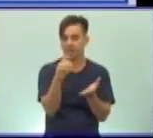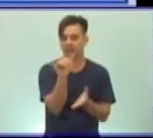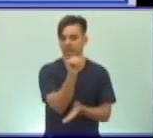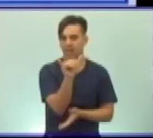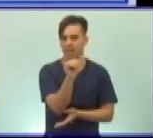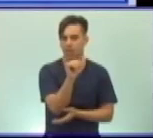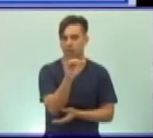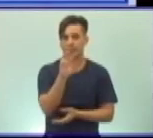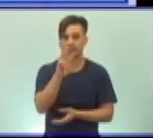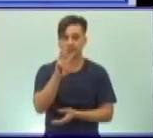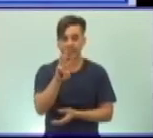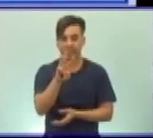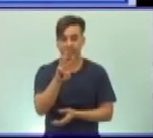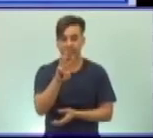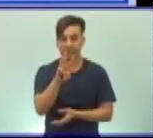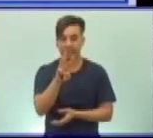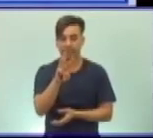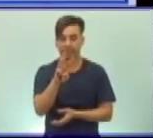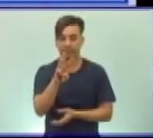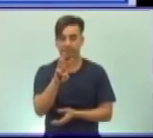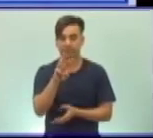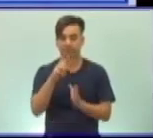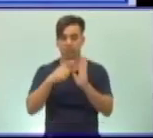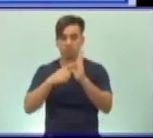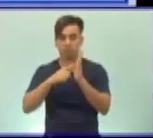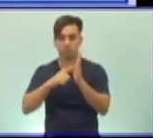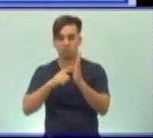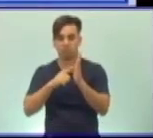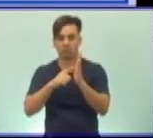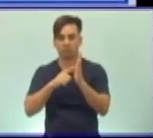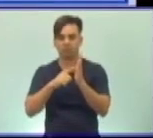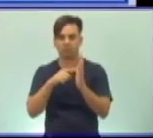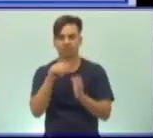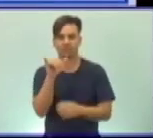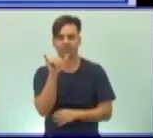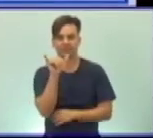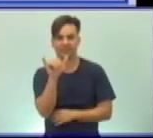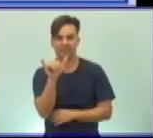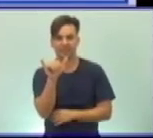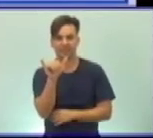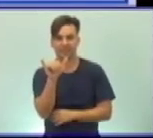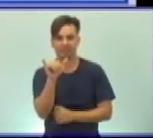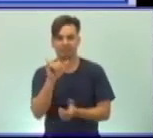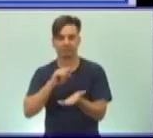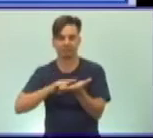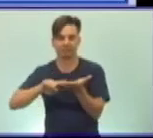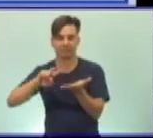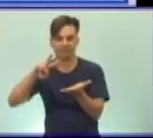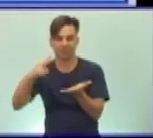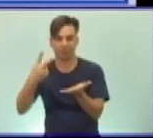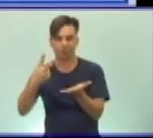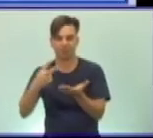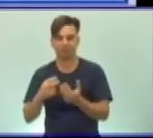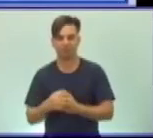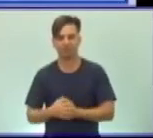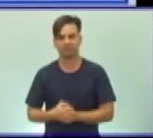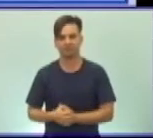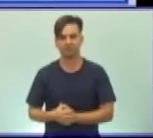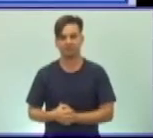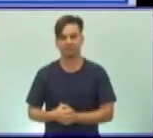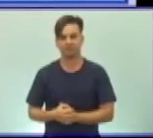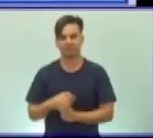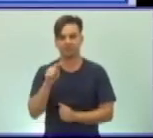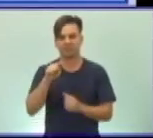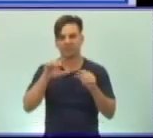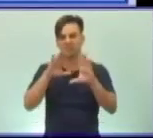3 veces, al triplo, a multiplicar por 3, la cantidad de libros restaurados en la segunda semana. Pero también nos dicen que en